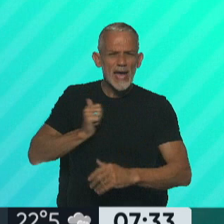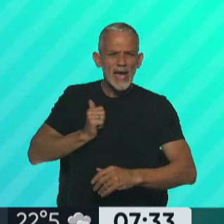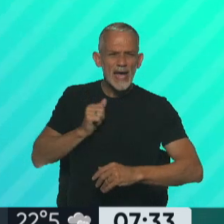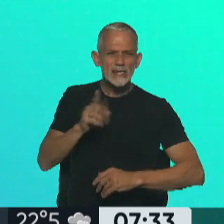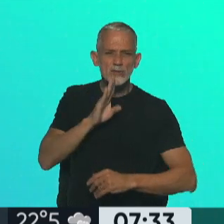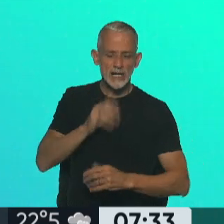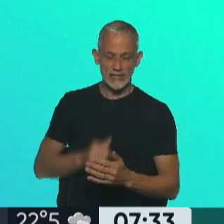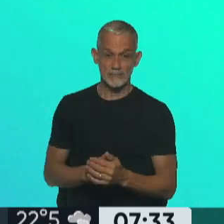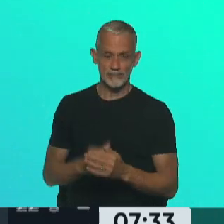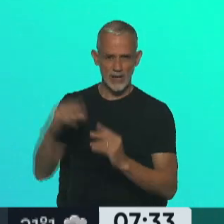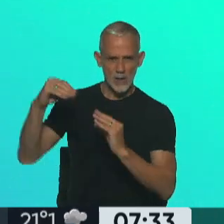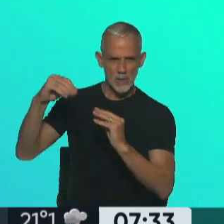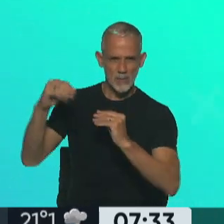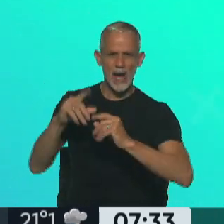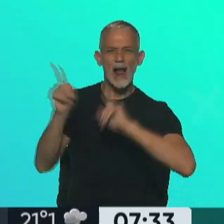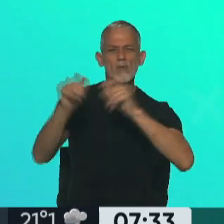apuntar.